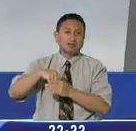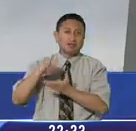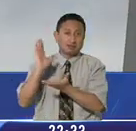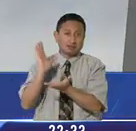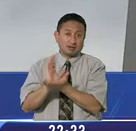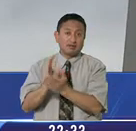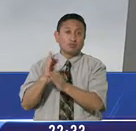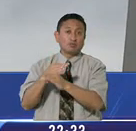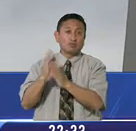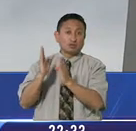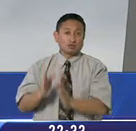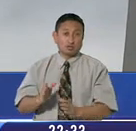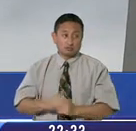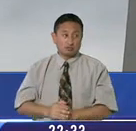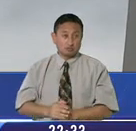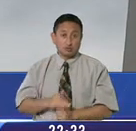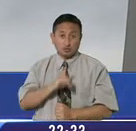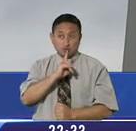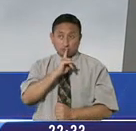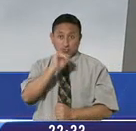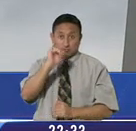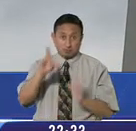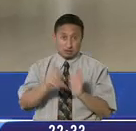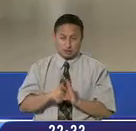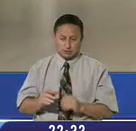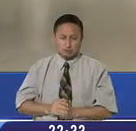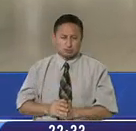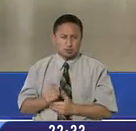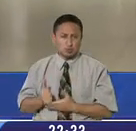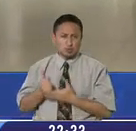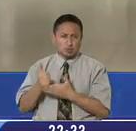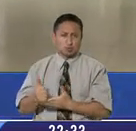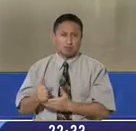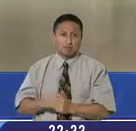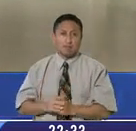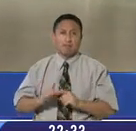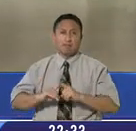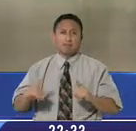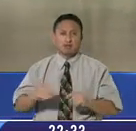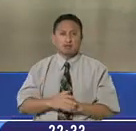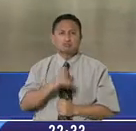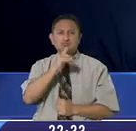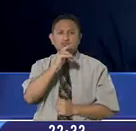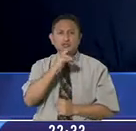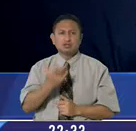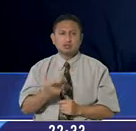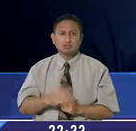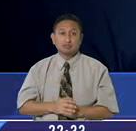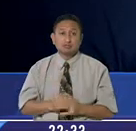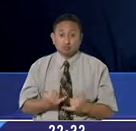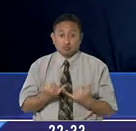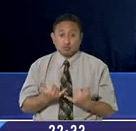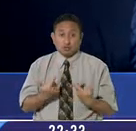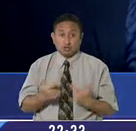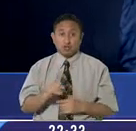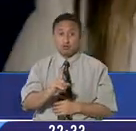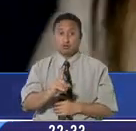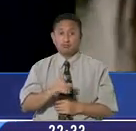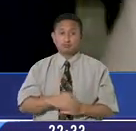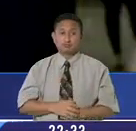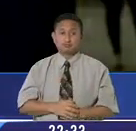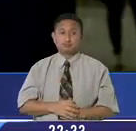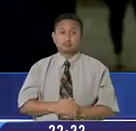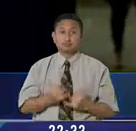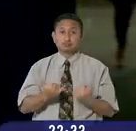varios funcionarios realizaban operaciones ilícitas. Sin embargo, el problema era identificarlos. El día de hoy cayó uno. El